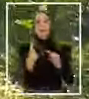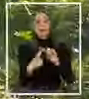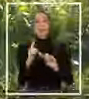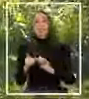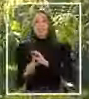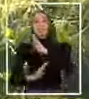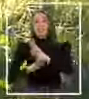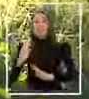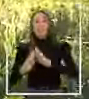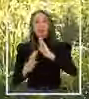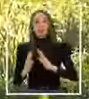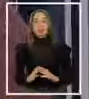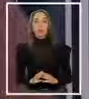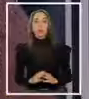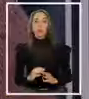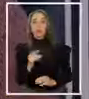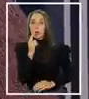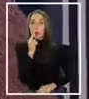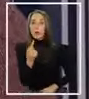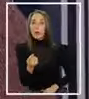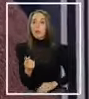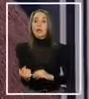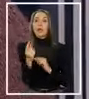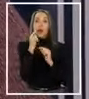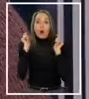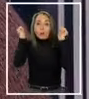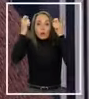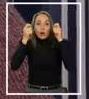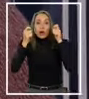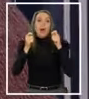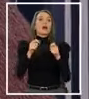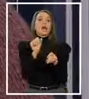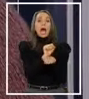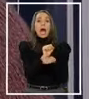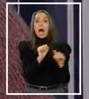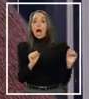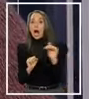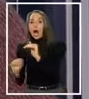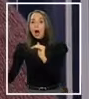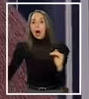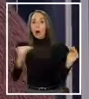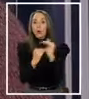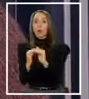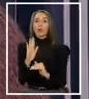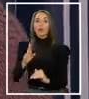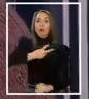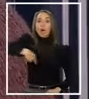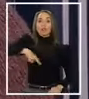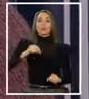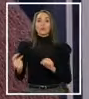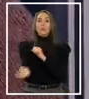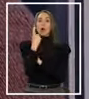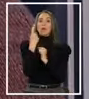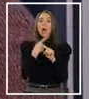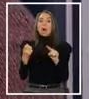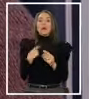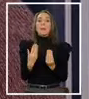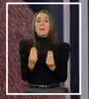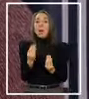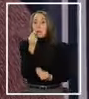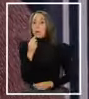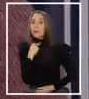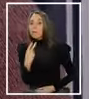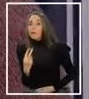exigen protección. Vamos a recibir amenazas porque se pasean vehículos para allá y para acá y ese es el temor que tenemos nosotros. ¿Han pedido